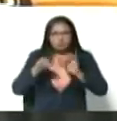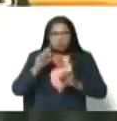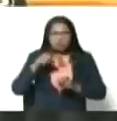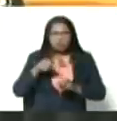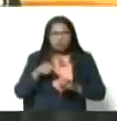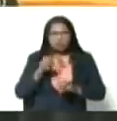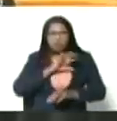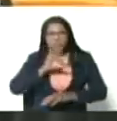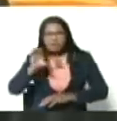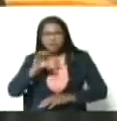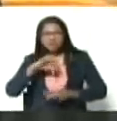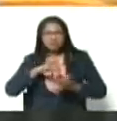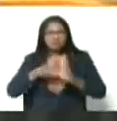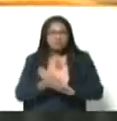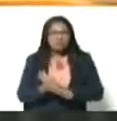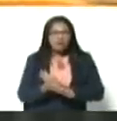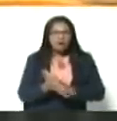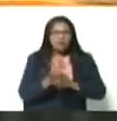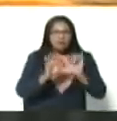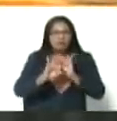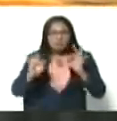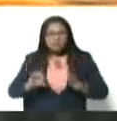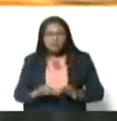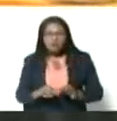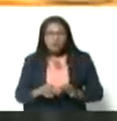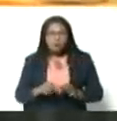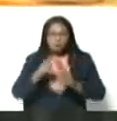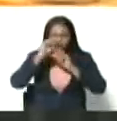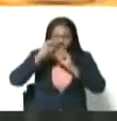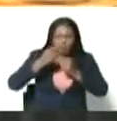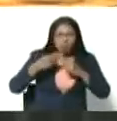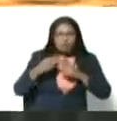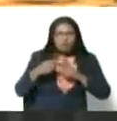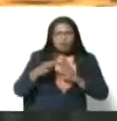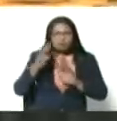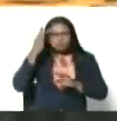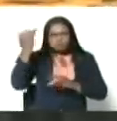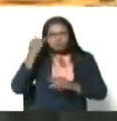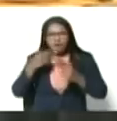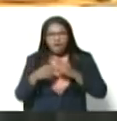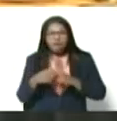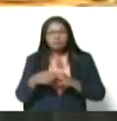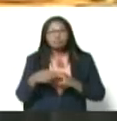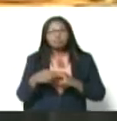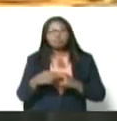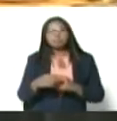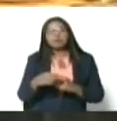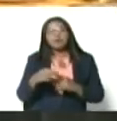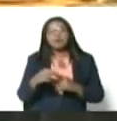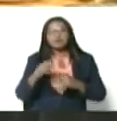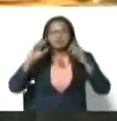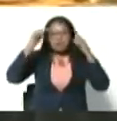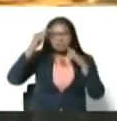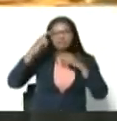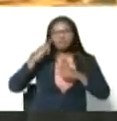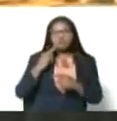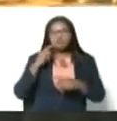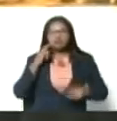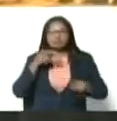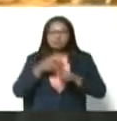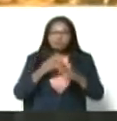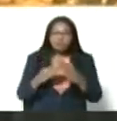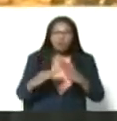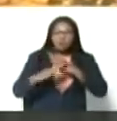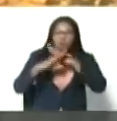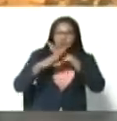patria, pero que no han honrado los ideales de Bolívar, los ideales de Chávez. Una de las cosas que ha afectado este bloqueo y